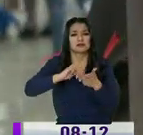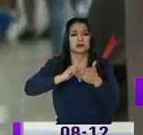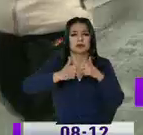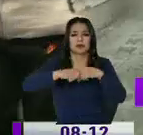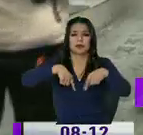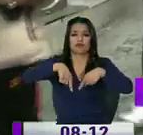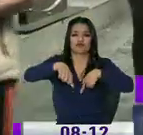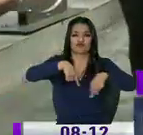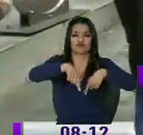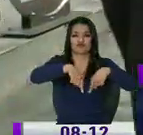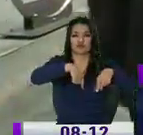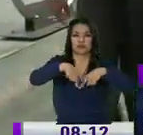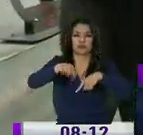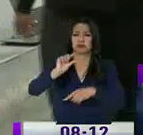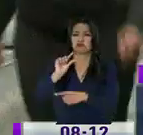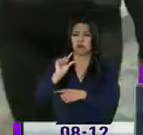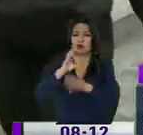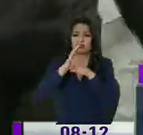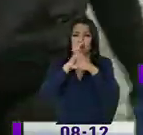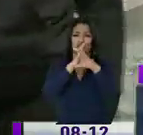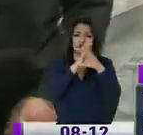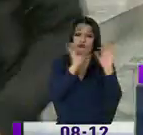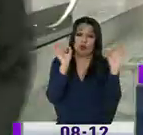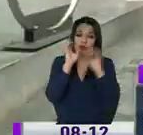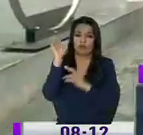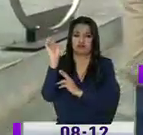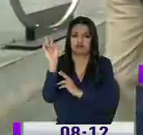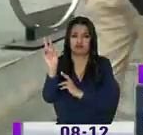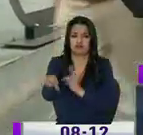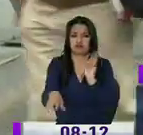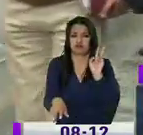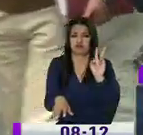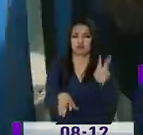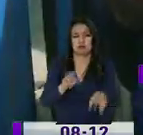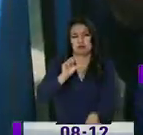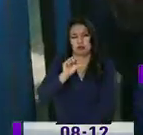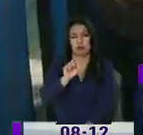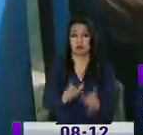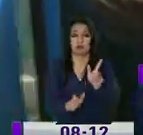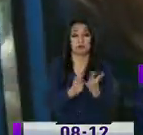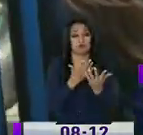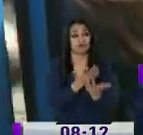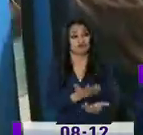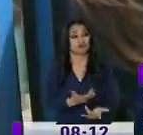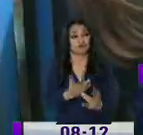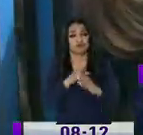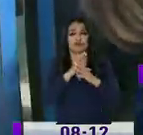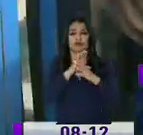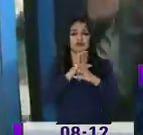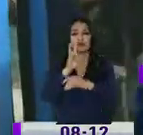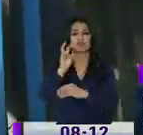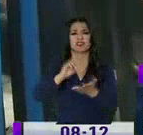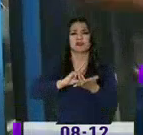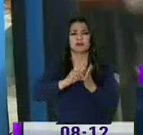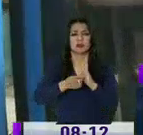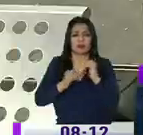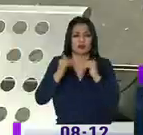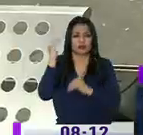público. Pocas fueron las unidades que circularon en varios sectores. Usuarios esperaban buses por alrededor de 20